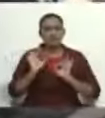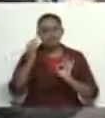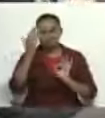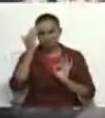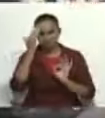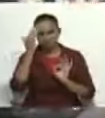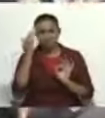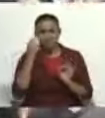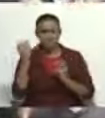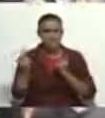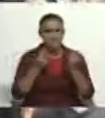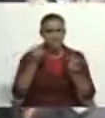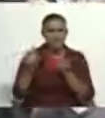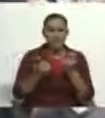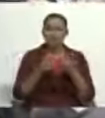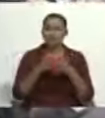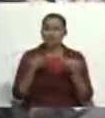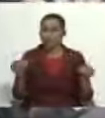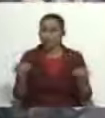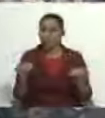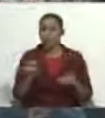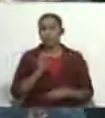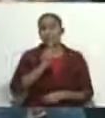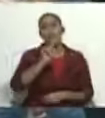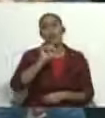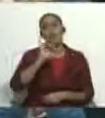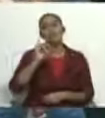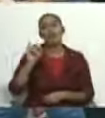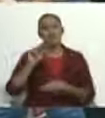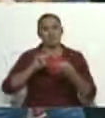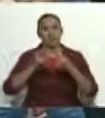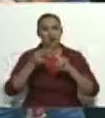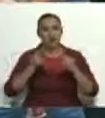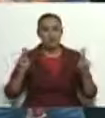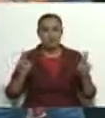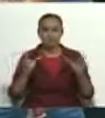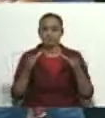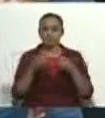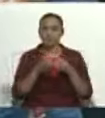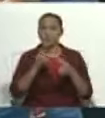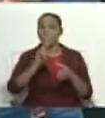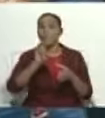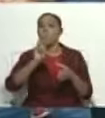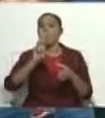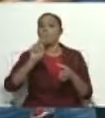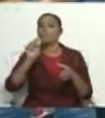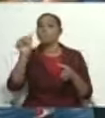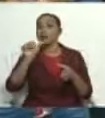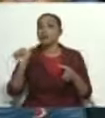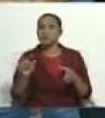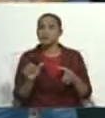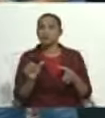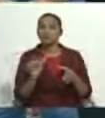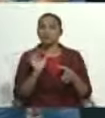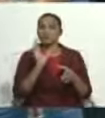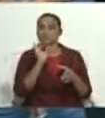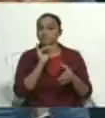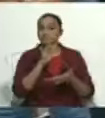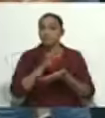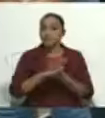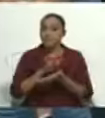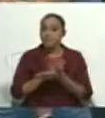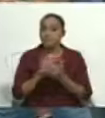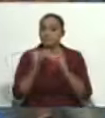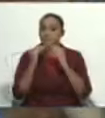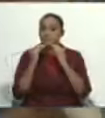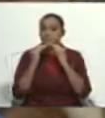UPAs. Unidades populares para la paz. Que no haya vacíos. Y así garantizamos